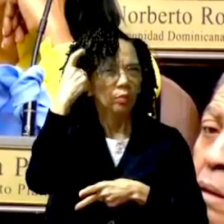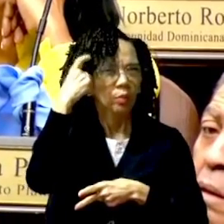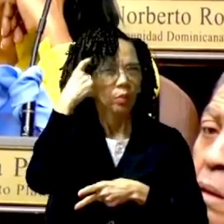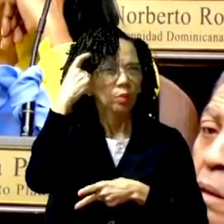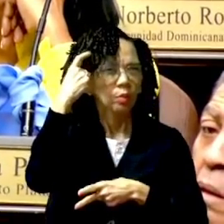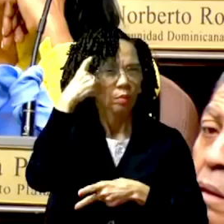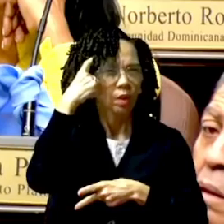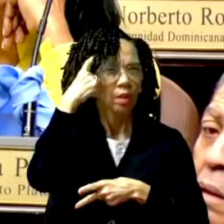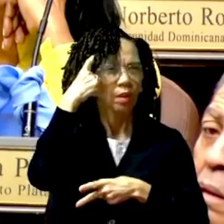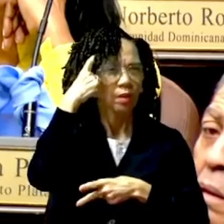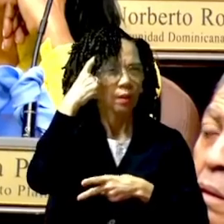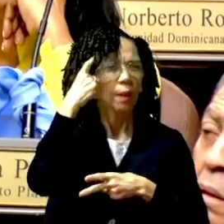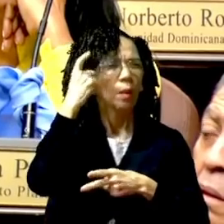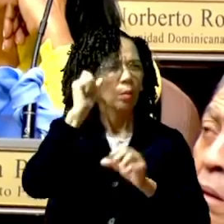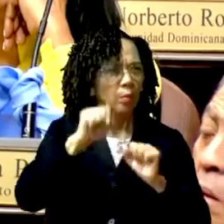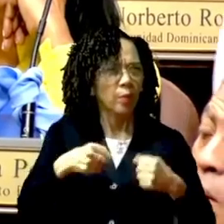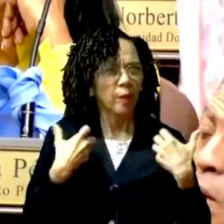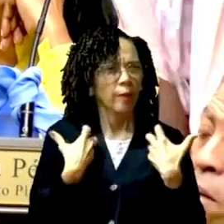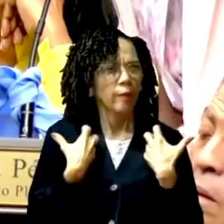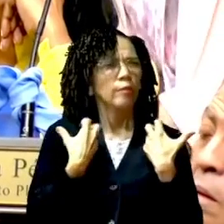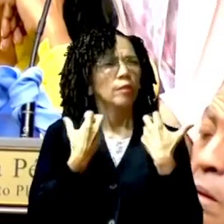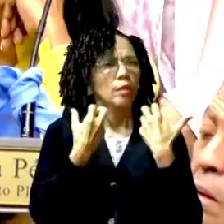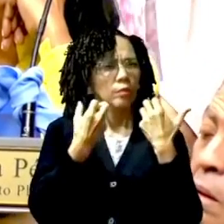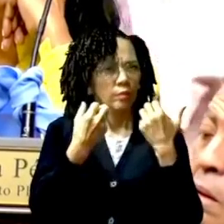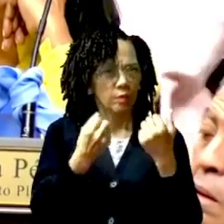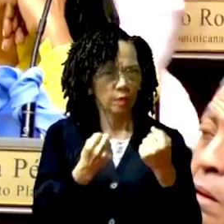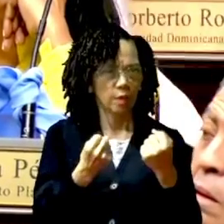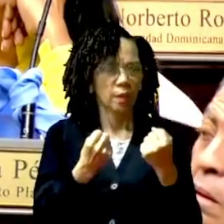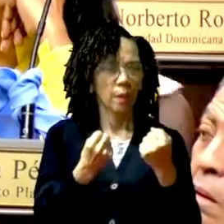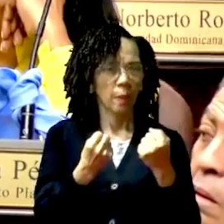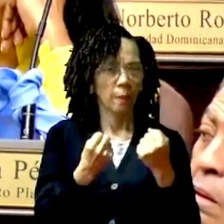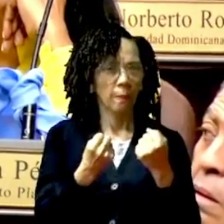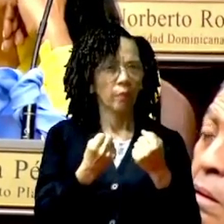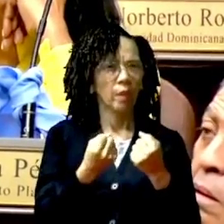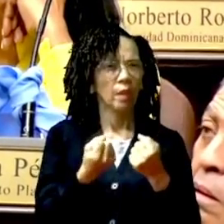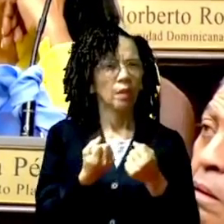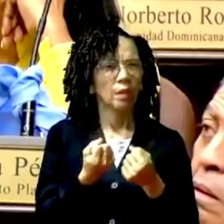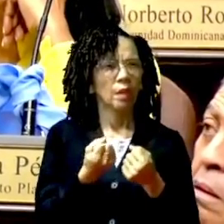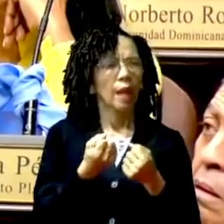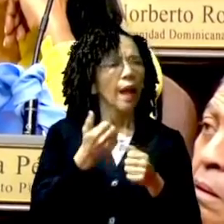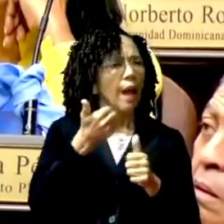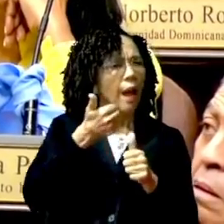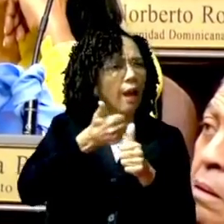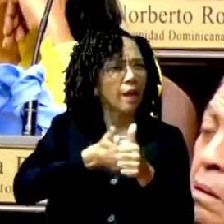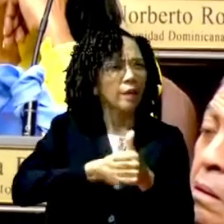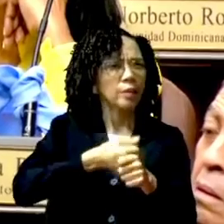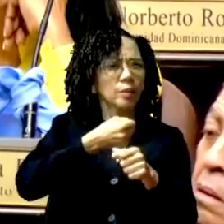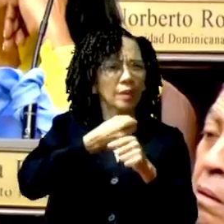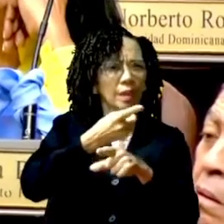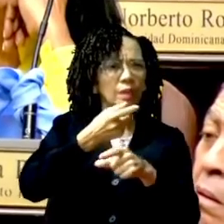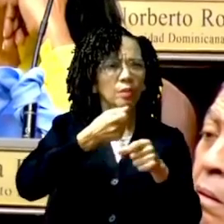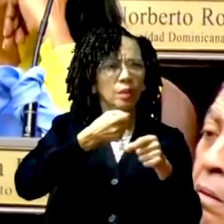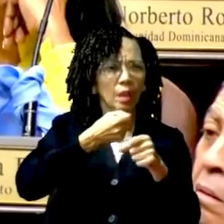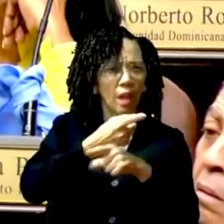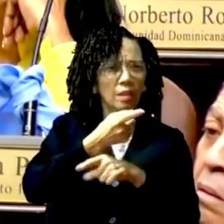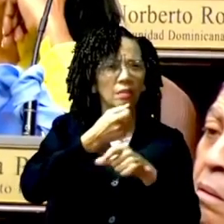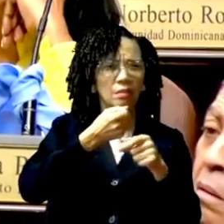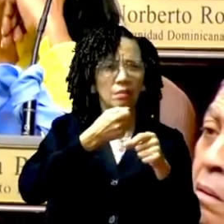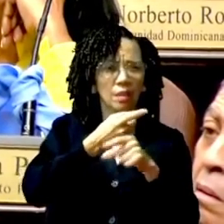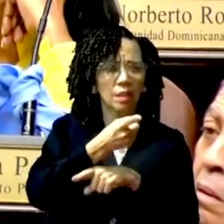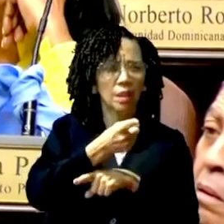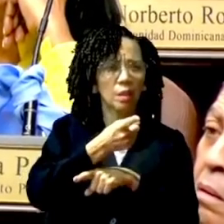la Oficina Nacional de Estadística, cada año se registran más de